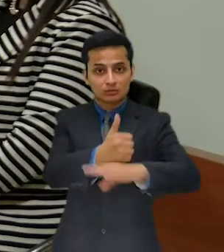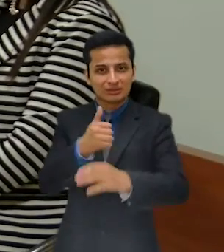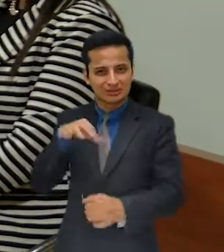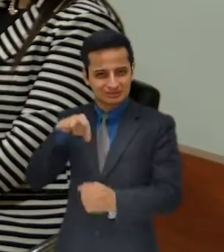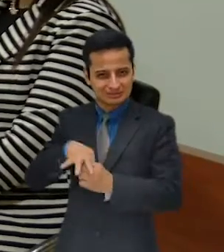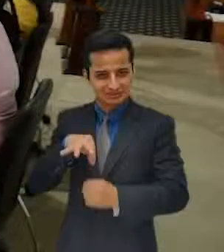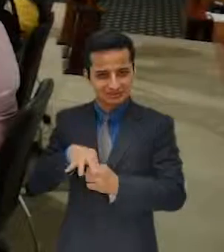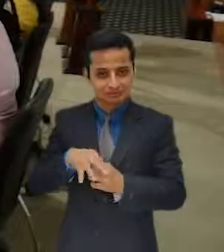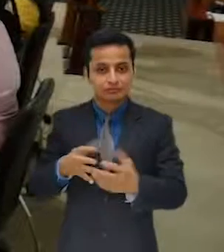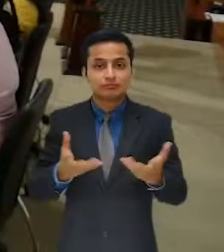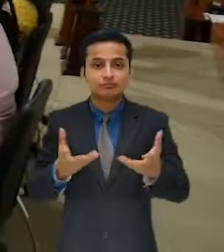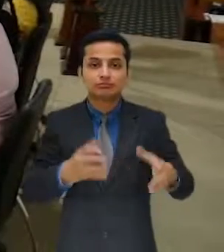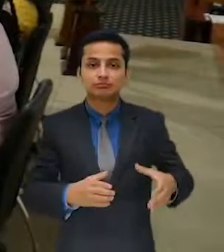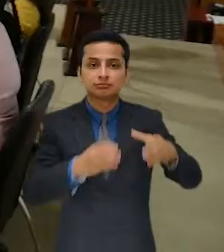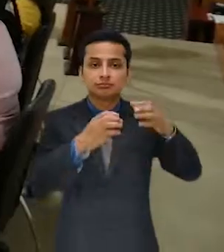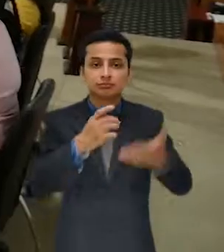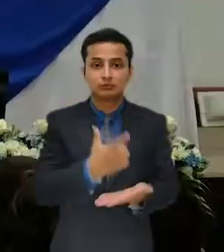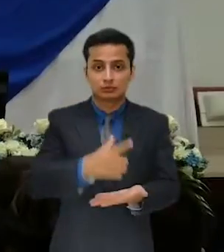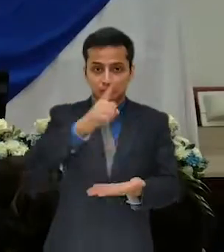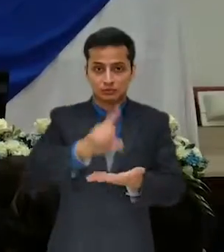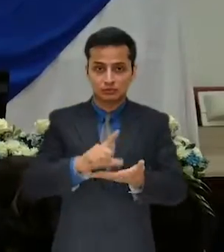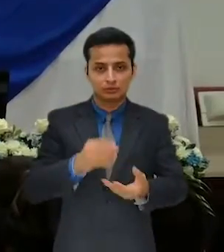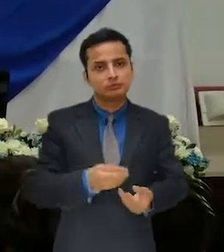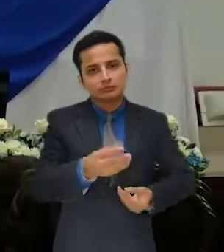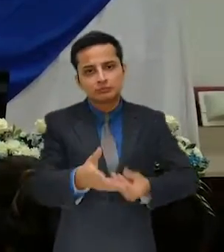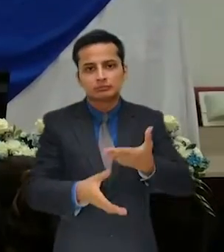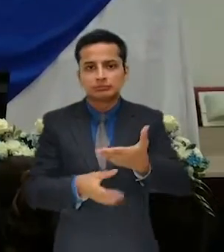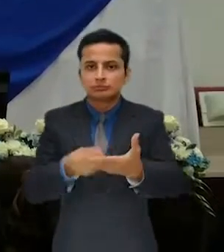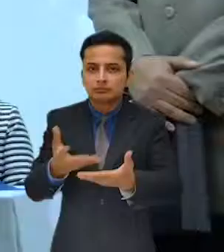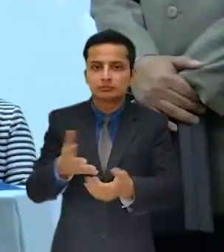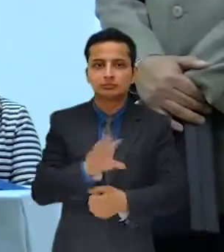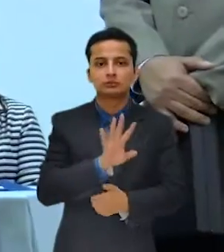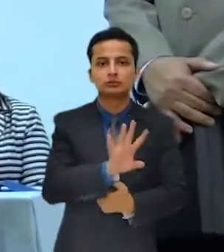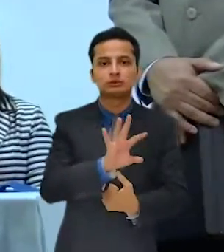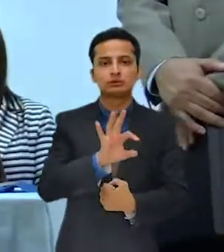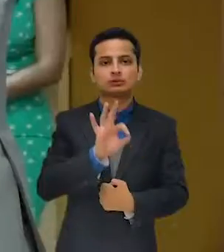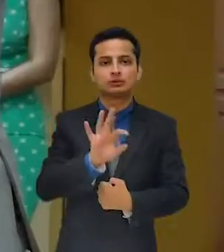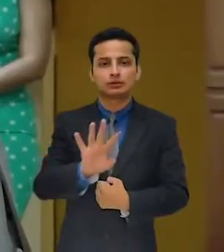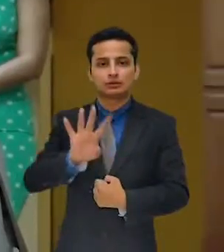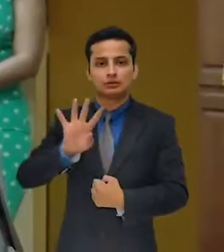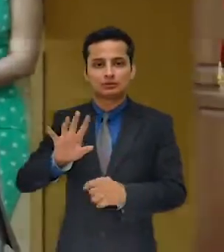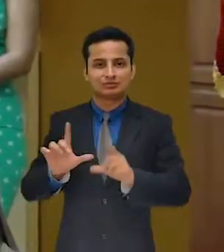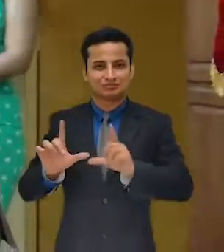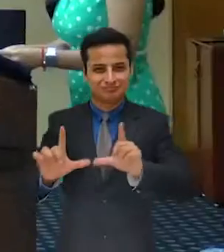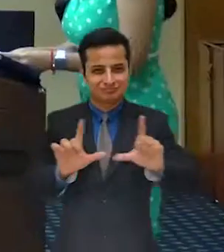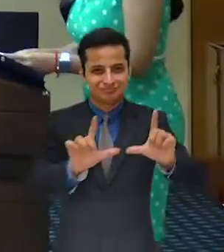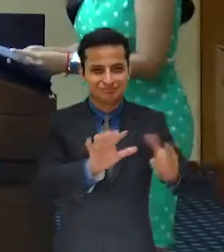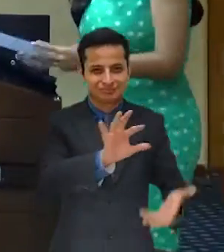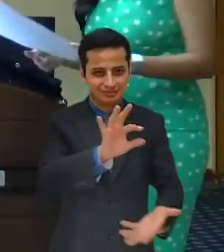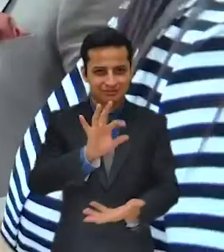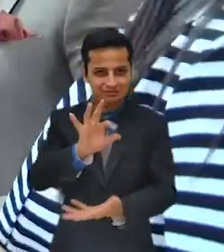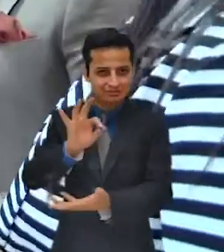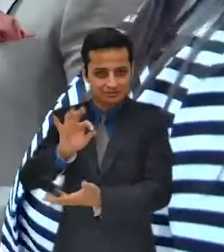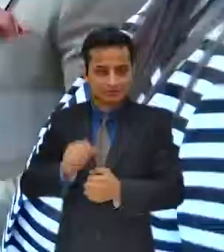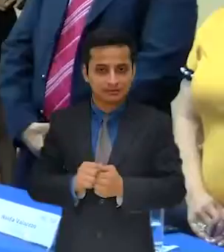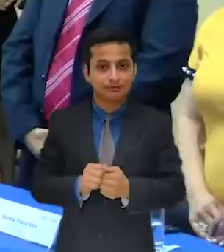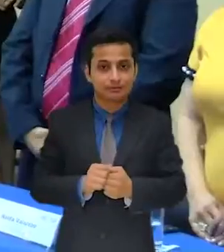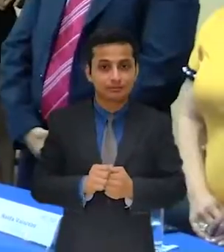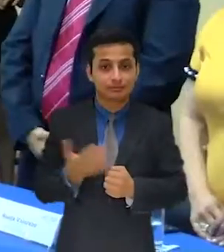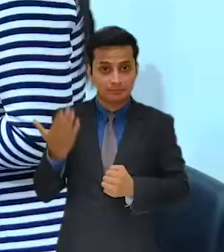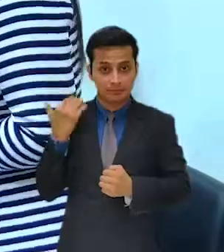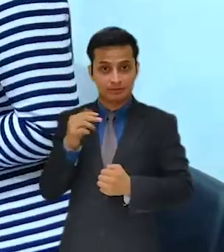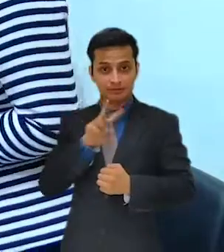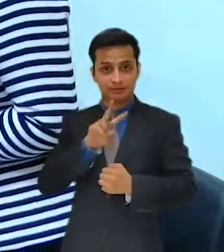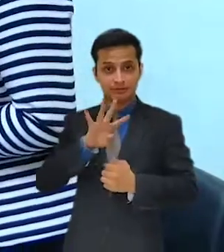Las autoridades electorales de la Delegación Provincial de Loja entregaron 494 credenciales a las autoridades electas en